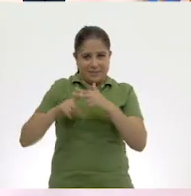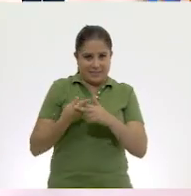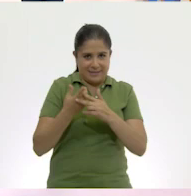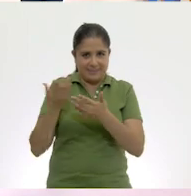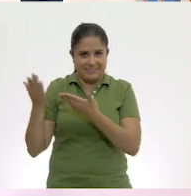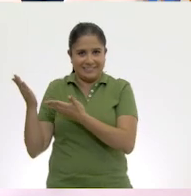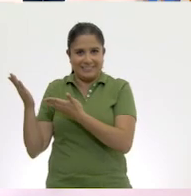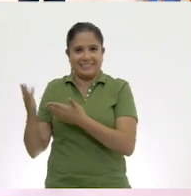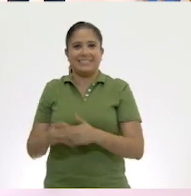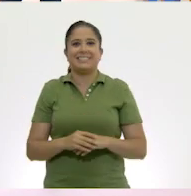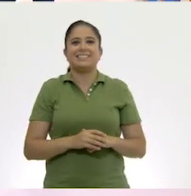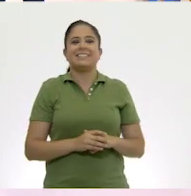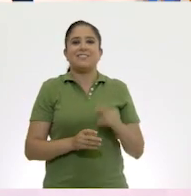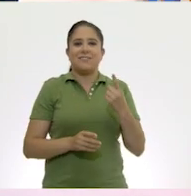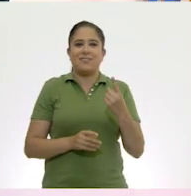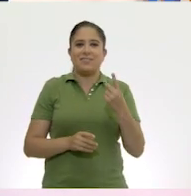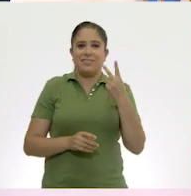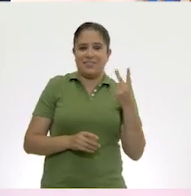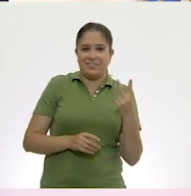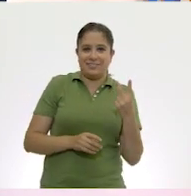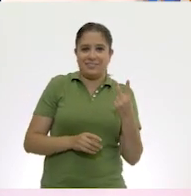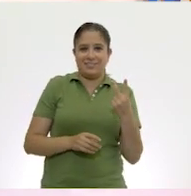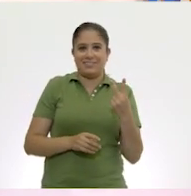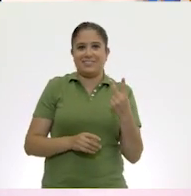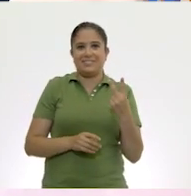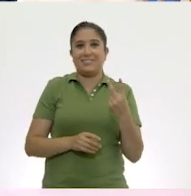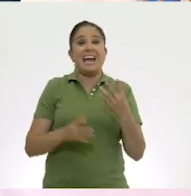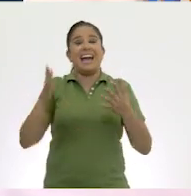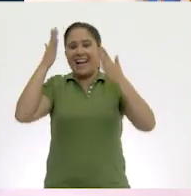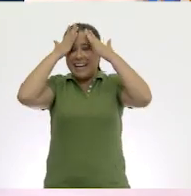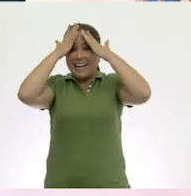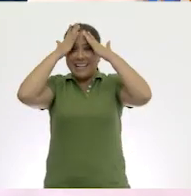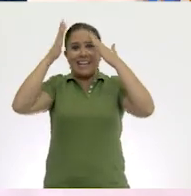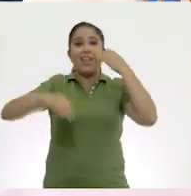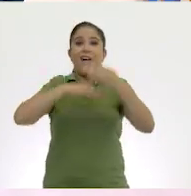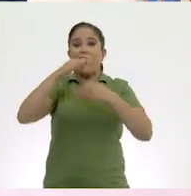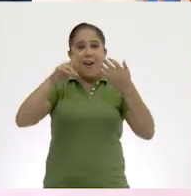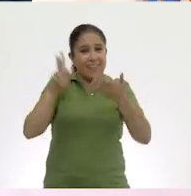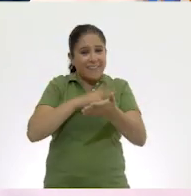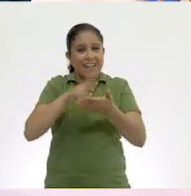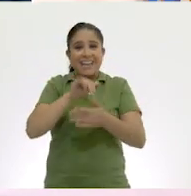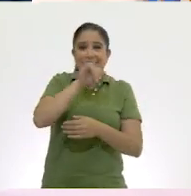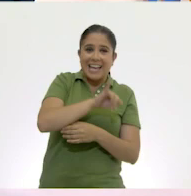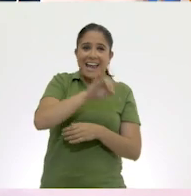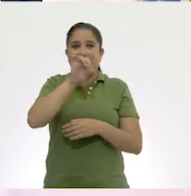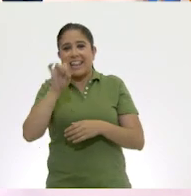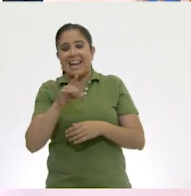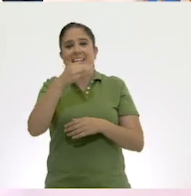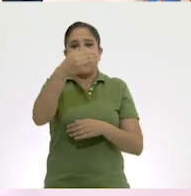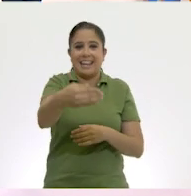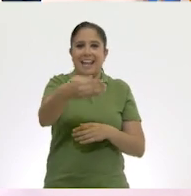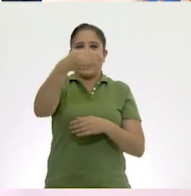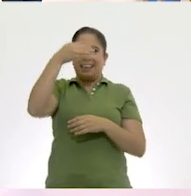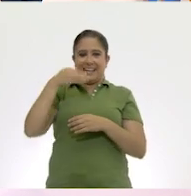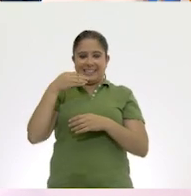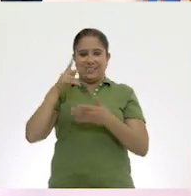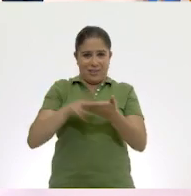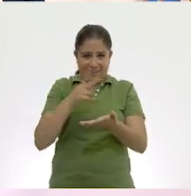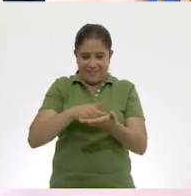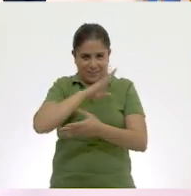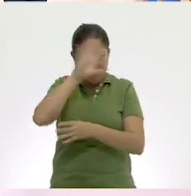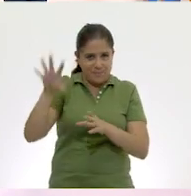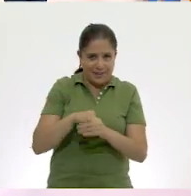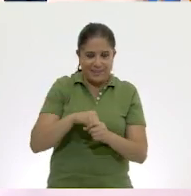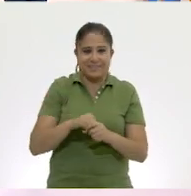12 1 a todo todo todo desde cero izquierda y derecho adelante y atrás vamos aquello que